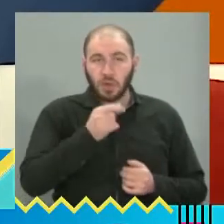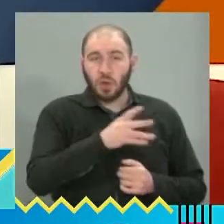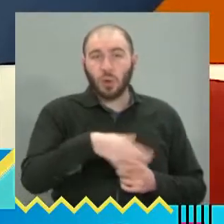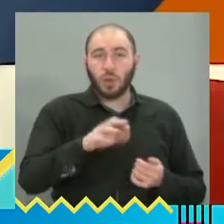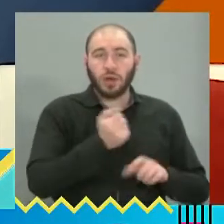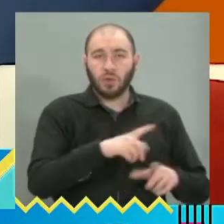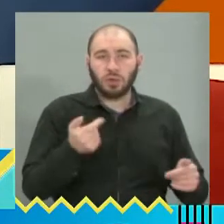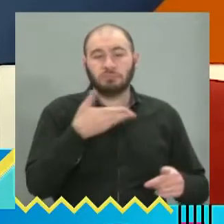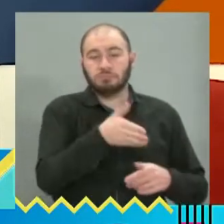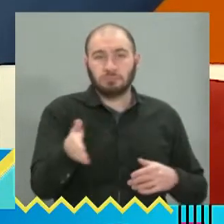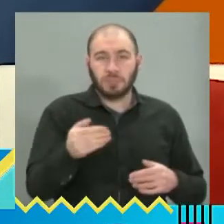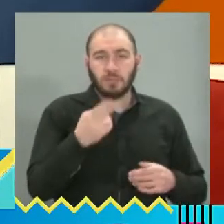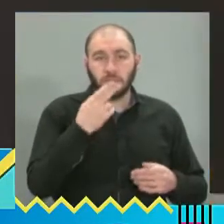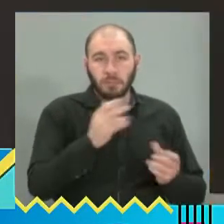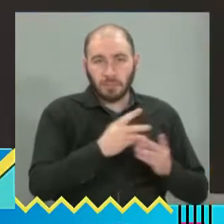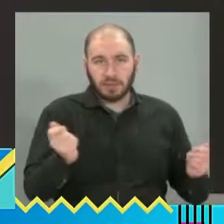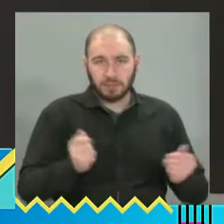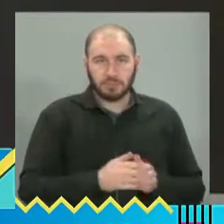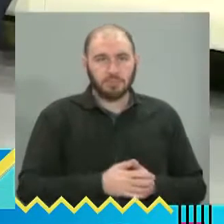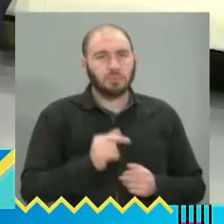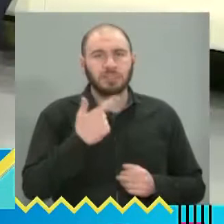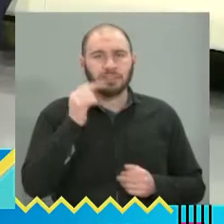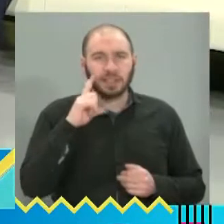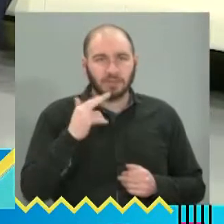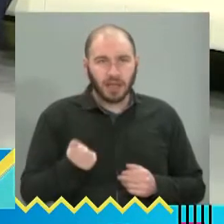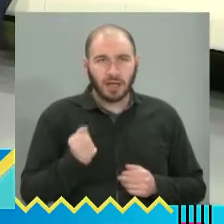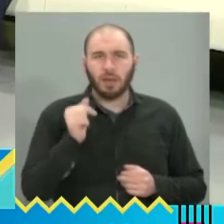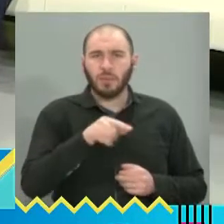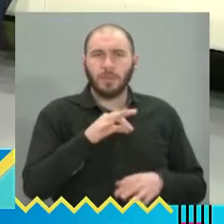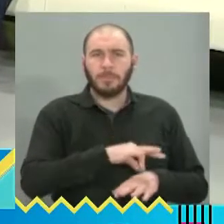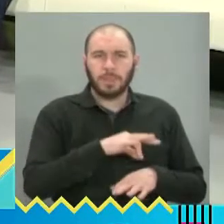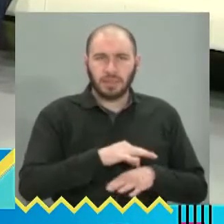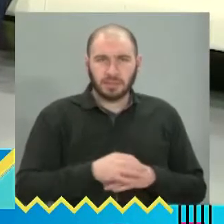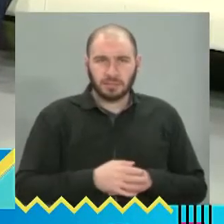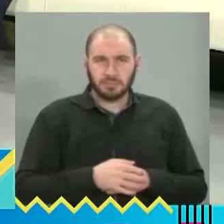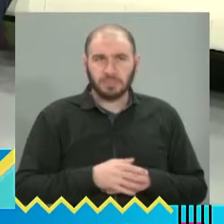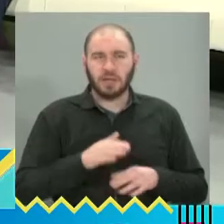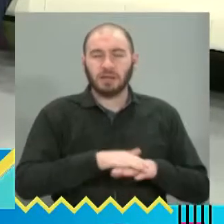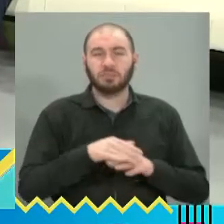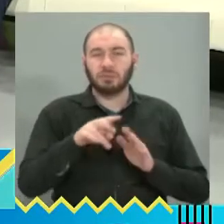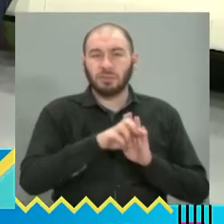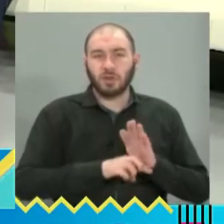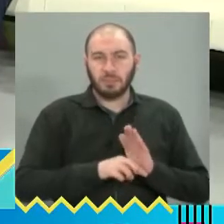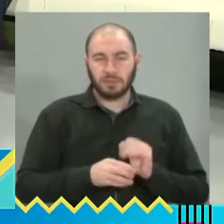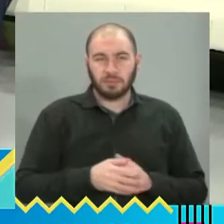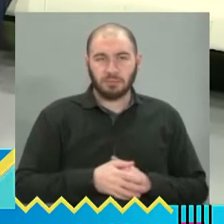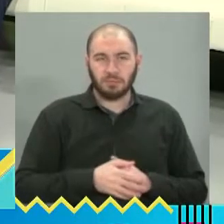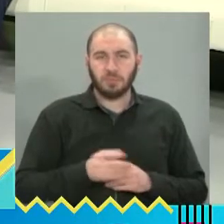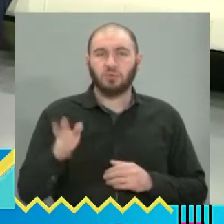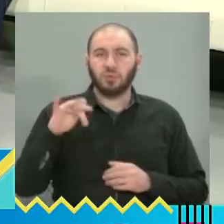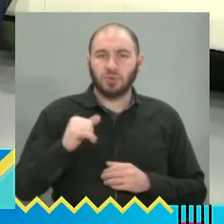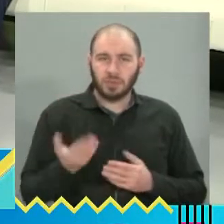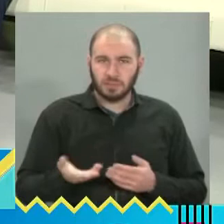para que puedan acudir a dejar de fumar. Muy bien. Silvia, vos qué ves como médica y a cargo de este programa a